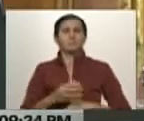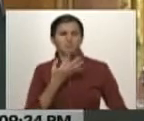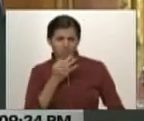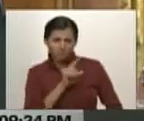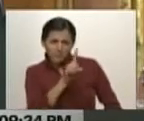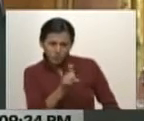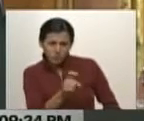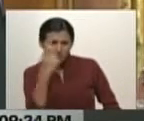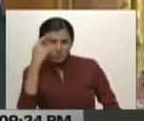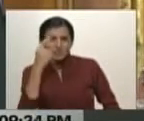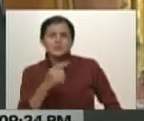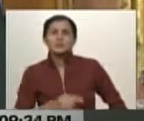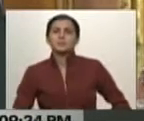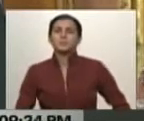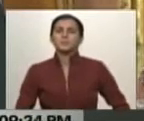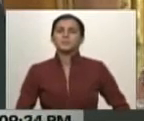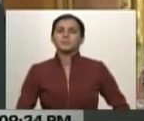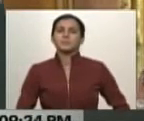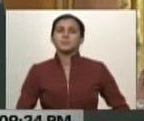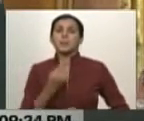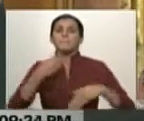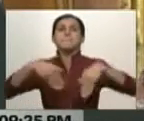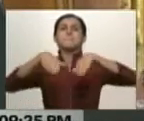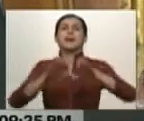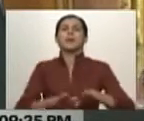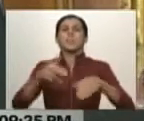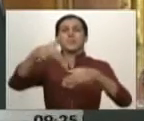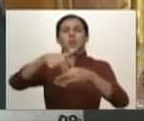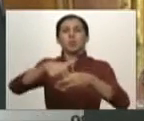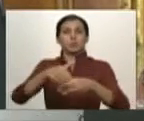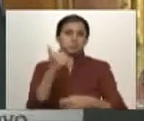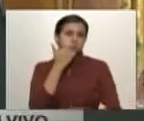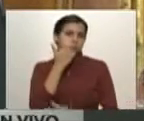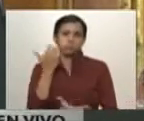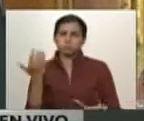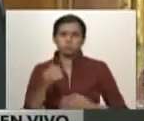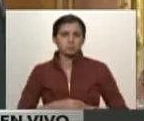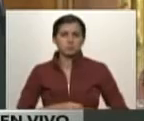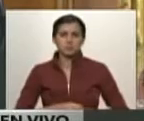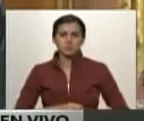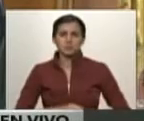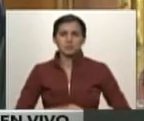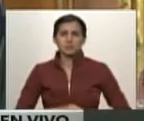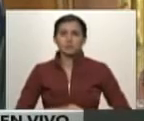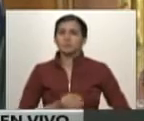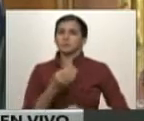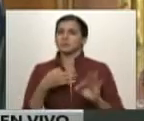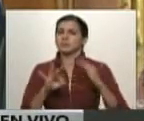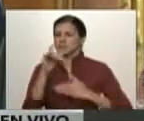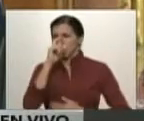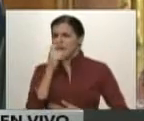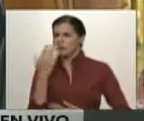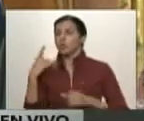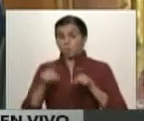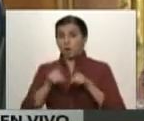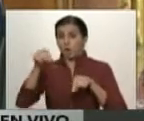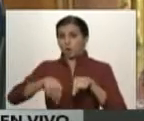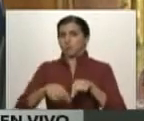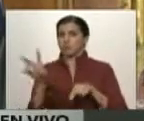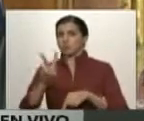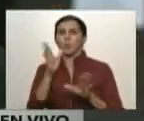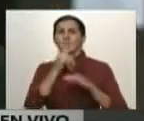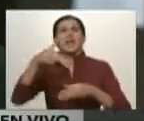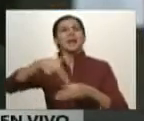decretaron el paro petrolero que fue un sabotaje petrolero hace 13 años un día como hoy en venezuela no había